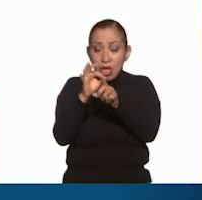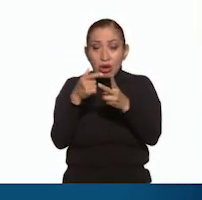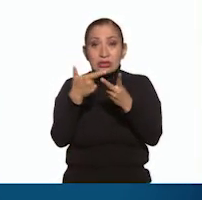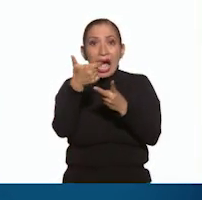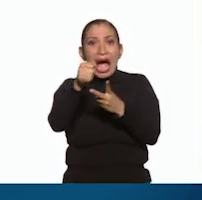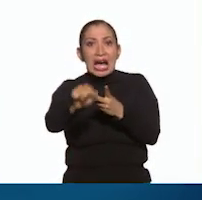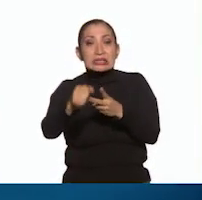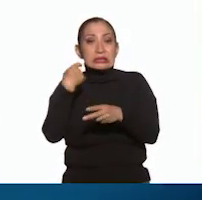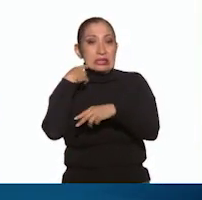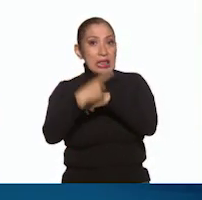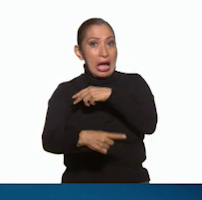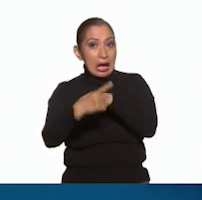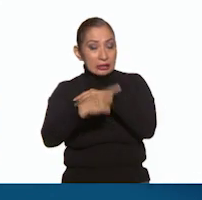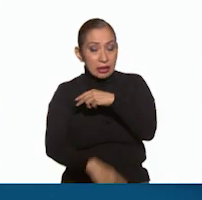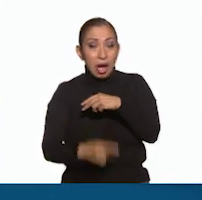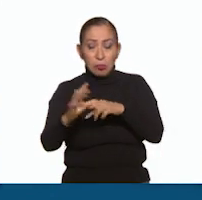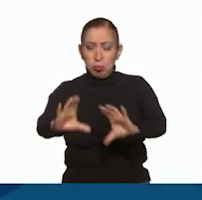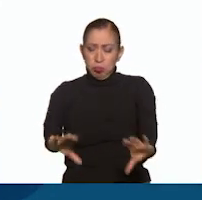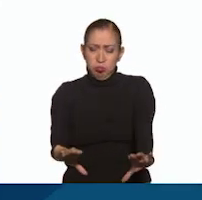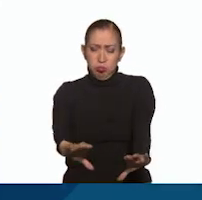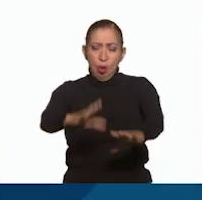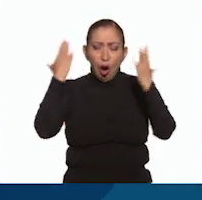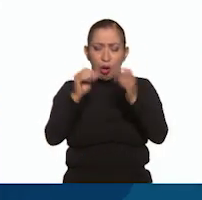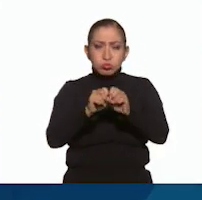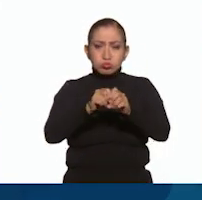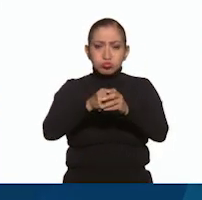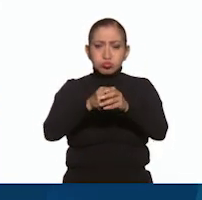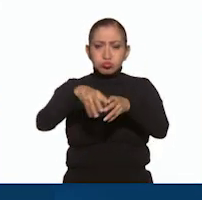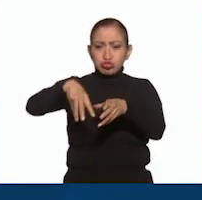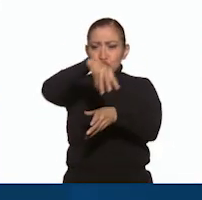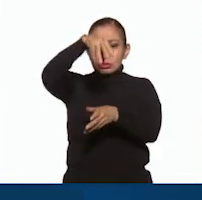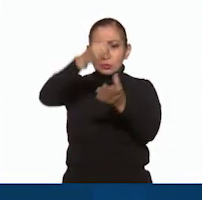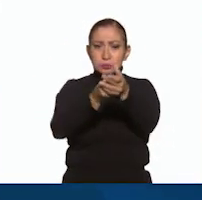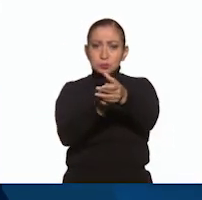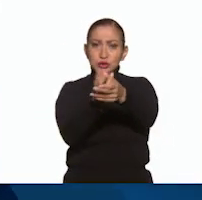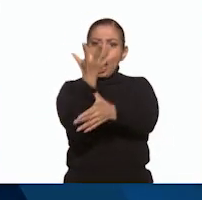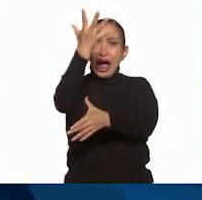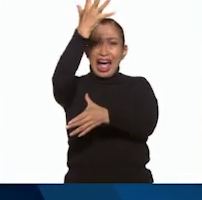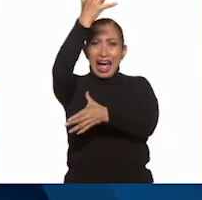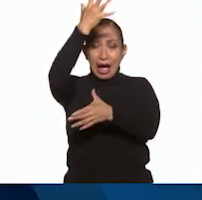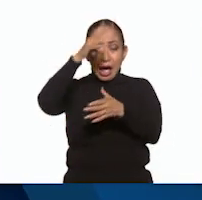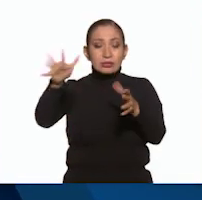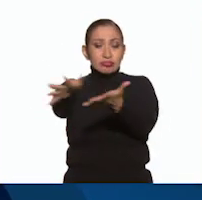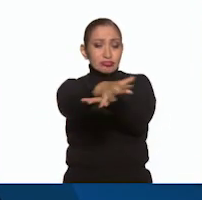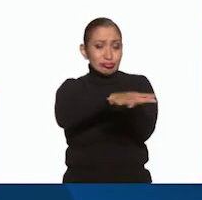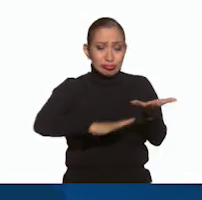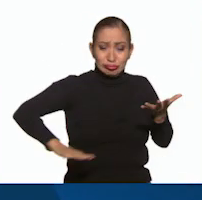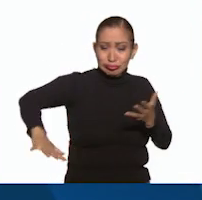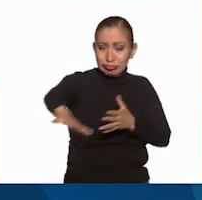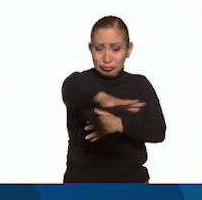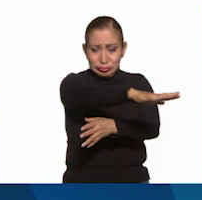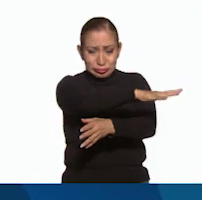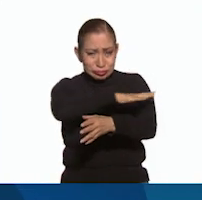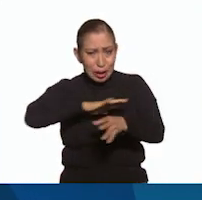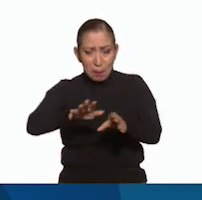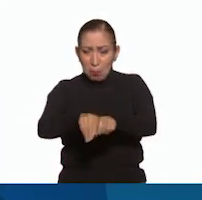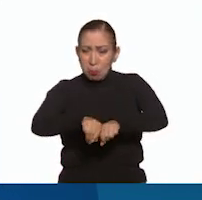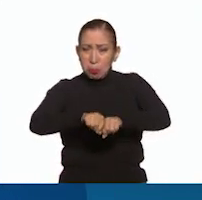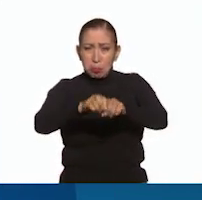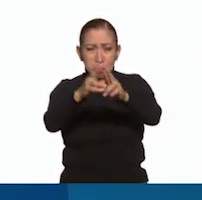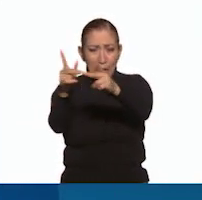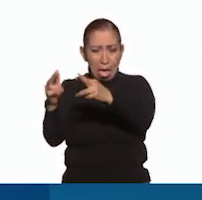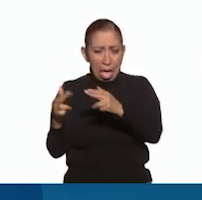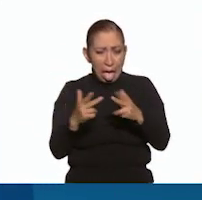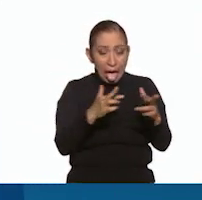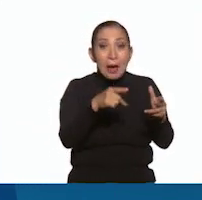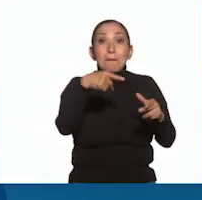gases tóxicos que viajan a velocidades sónicas. Estas erupciones prácticamente devastan todo lo que se encuentra a su